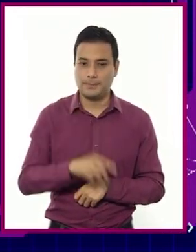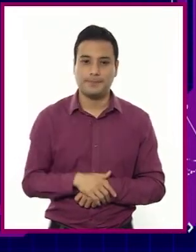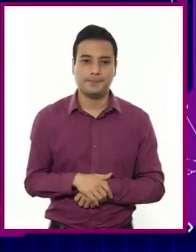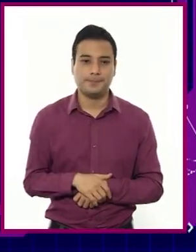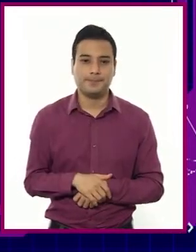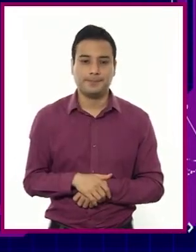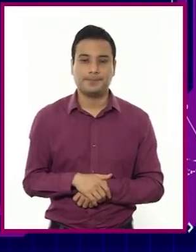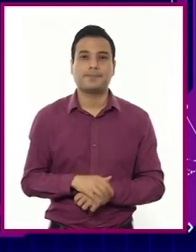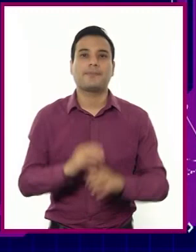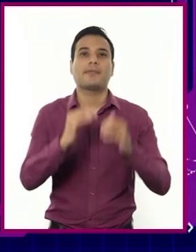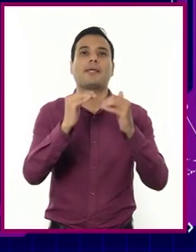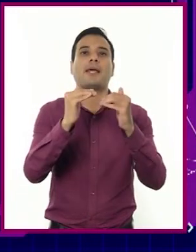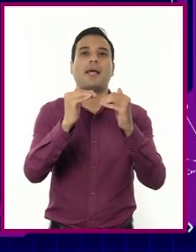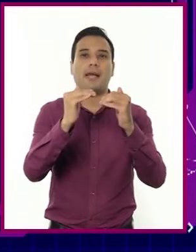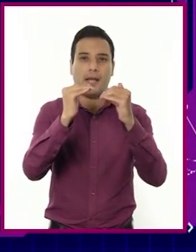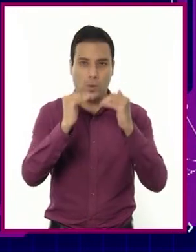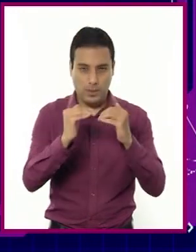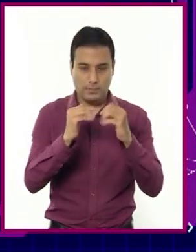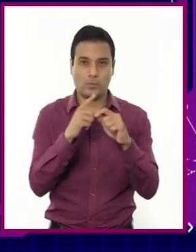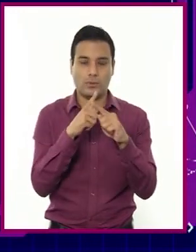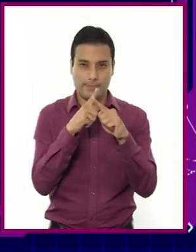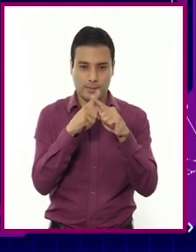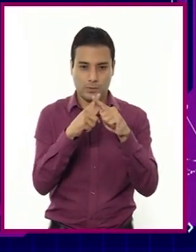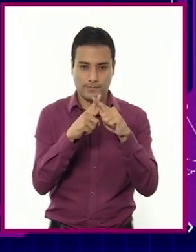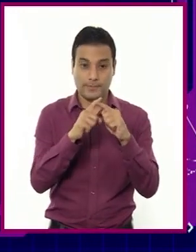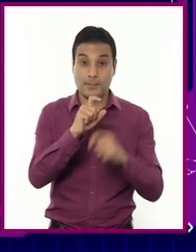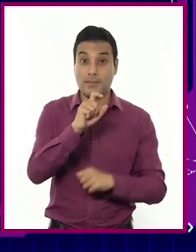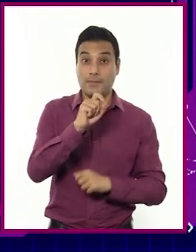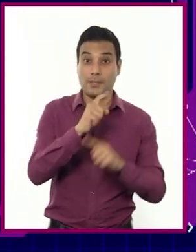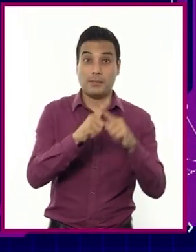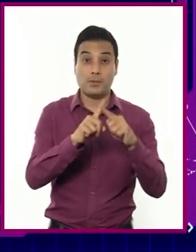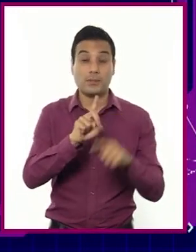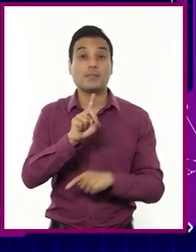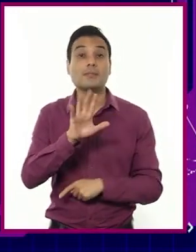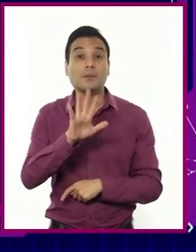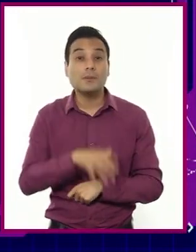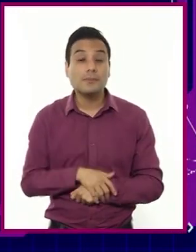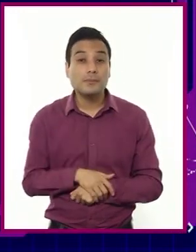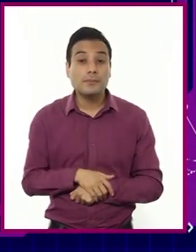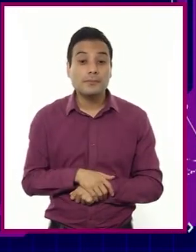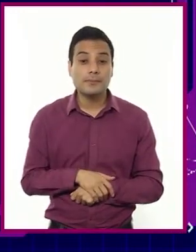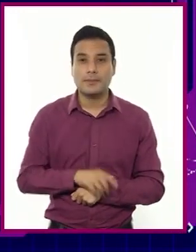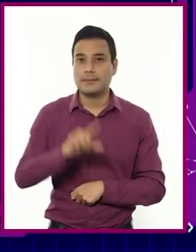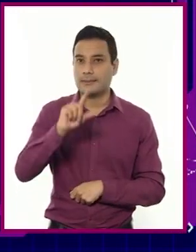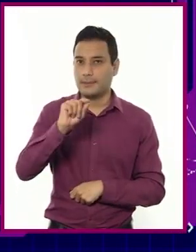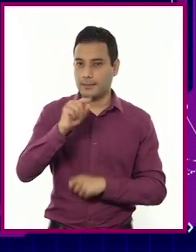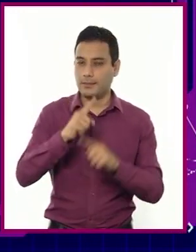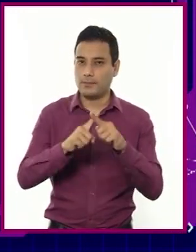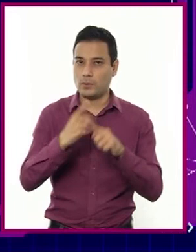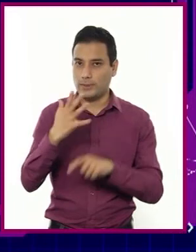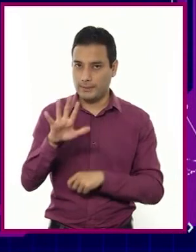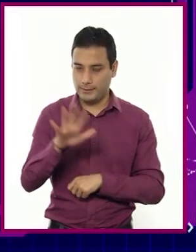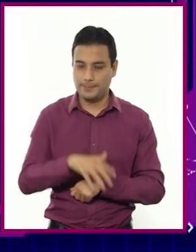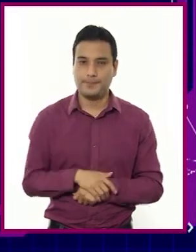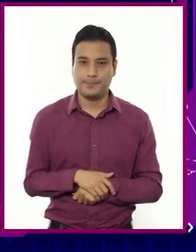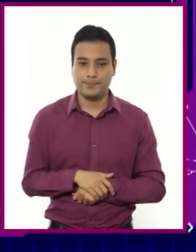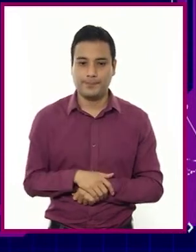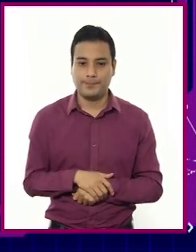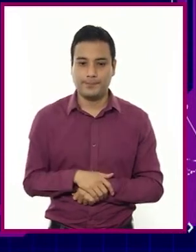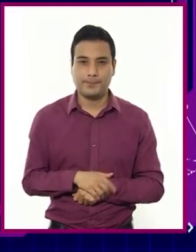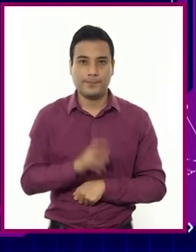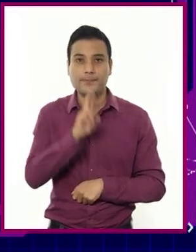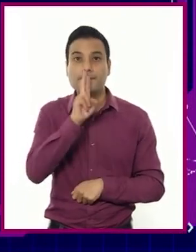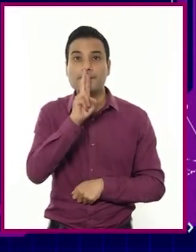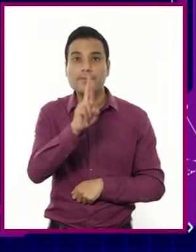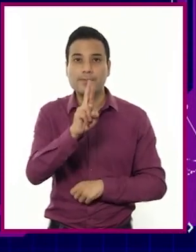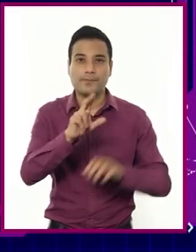Ahora resolvemos las multiplicaciones. 20 por 35 y 70 por 10. En ambos casos el